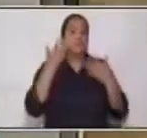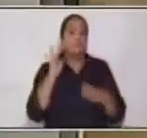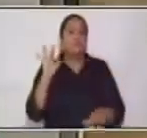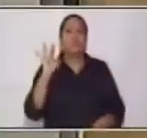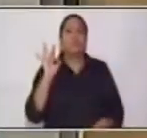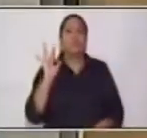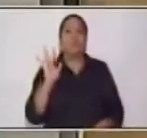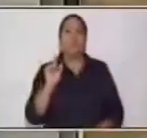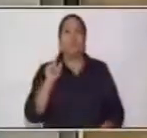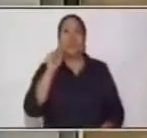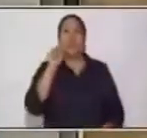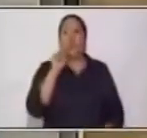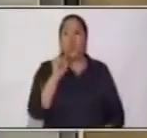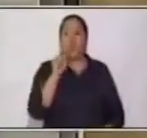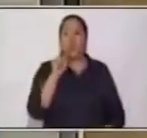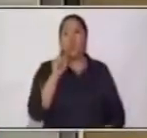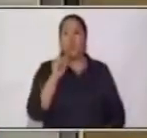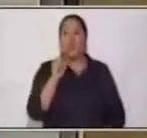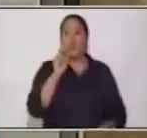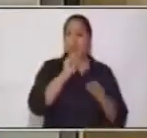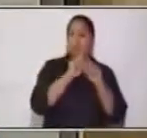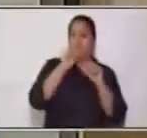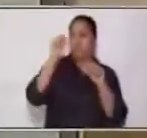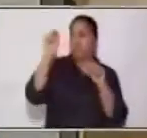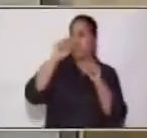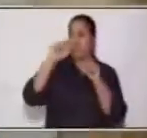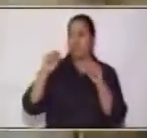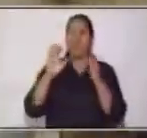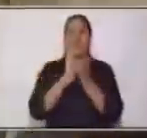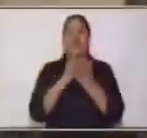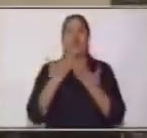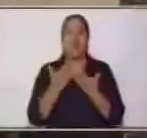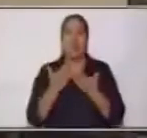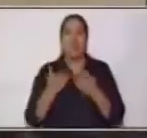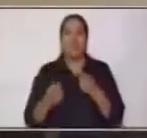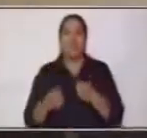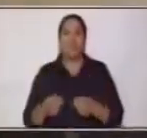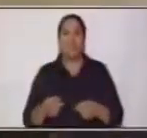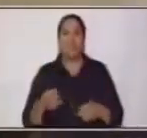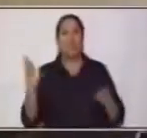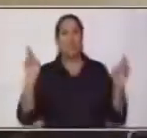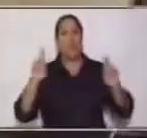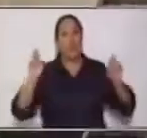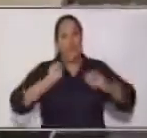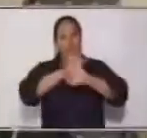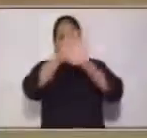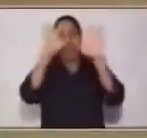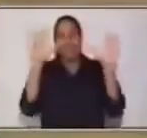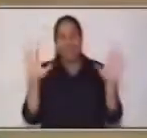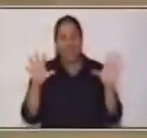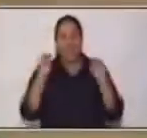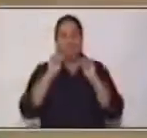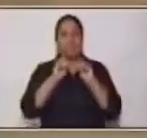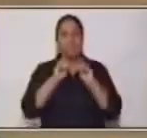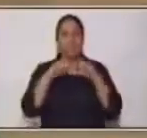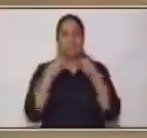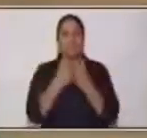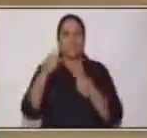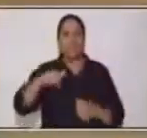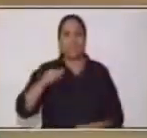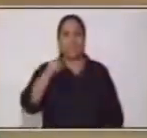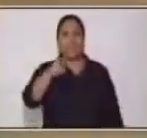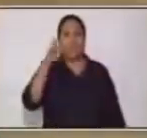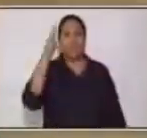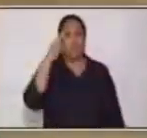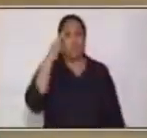colocar sus gráficas en el cuaderno. Muy bien. Muy bien. Espero que haya quedado claro de nuestra clase. Y recuerda